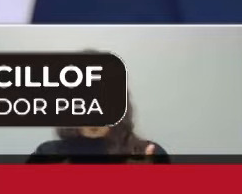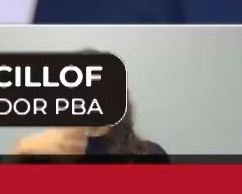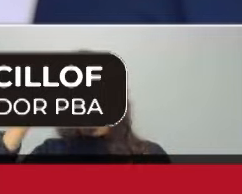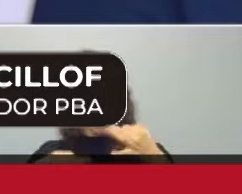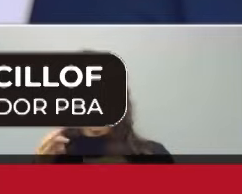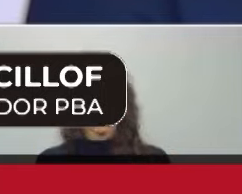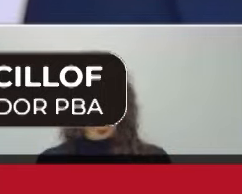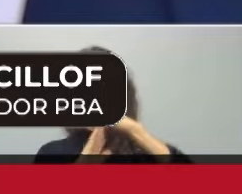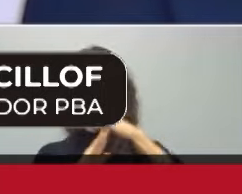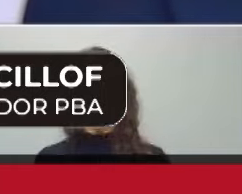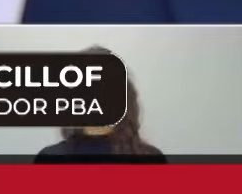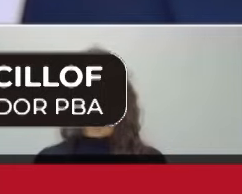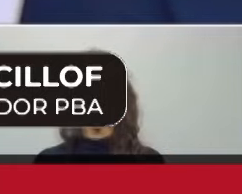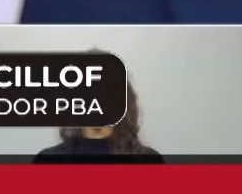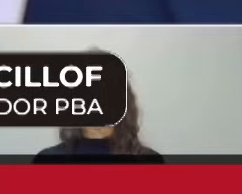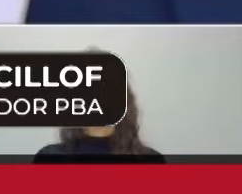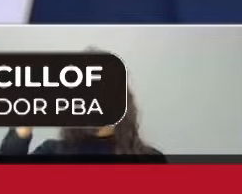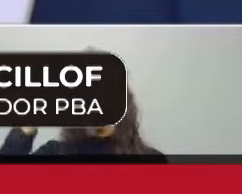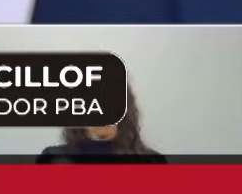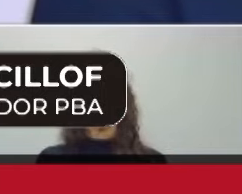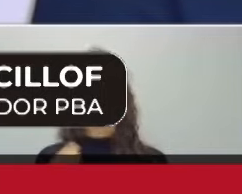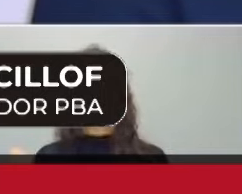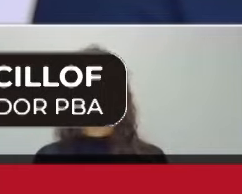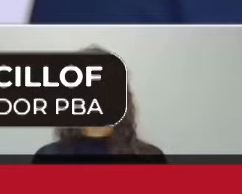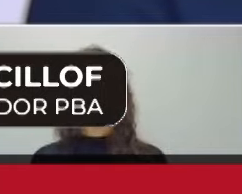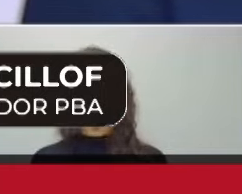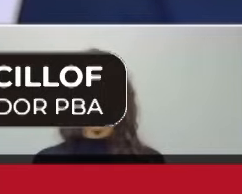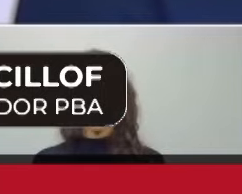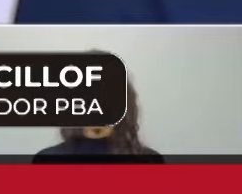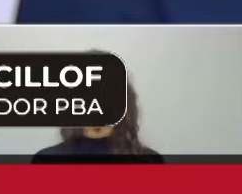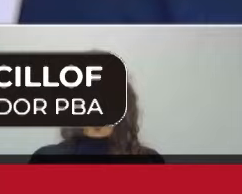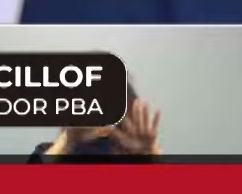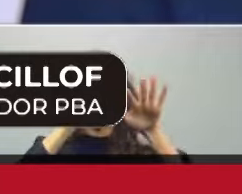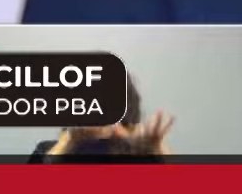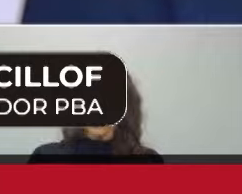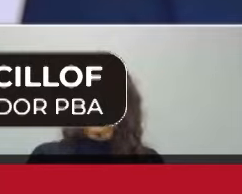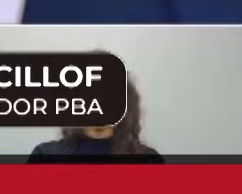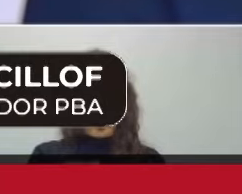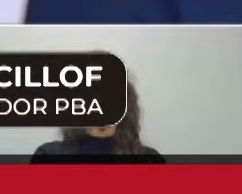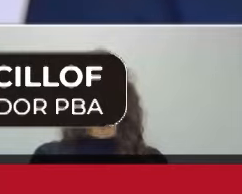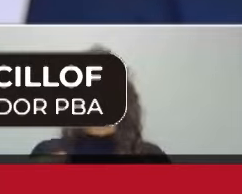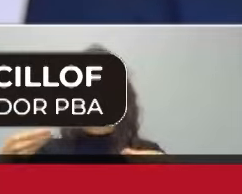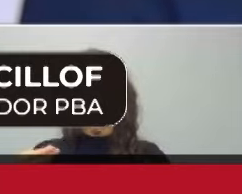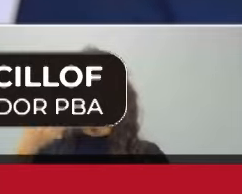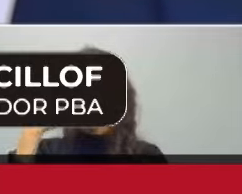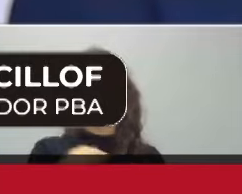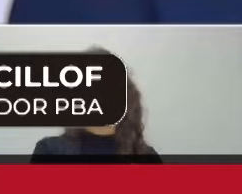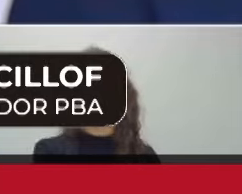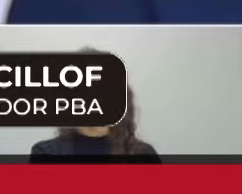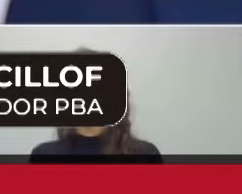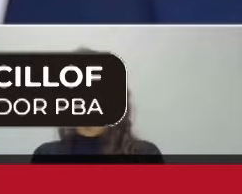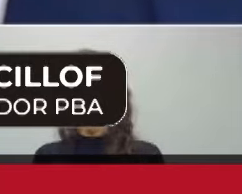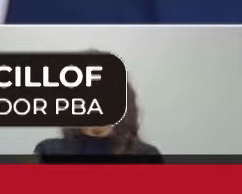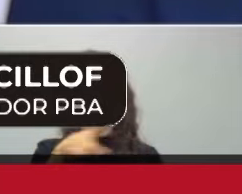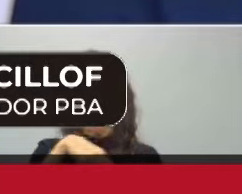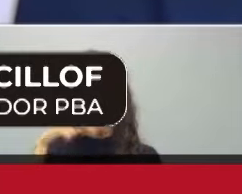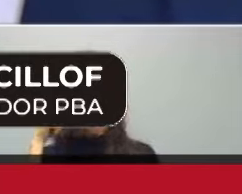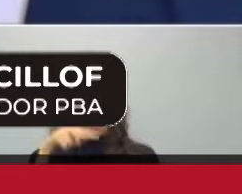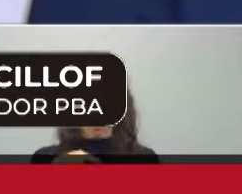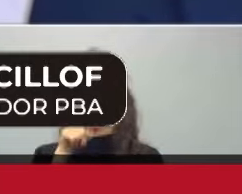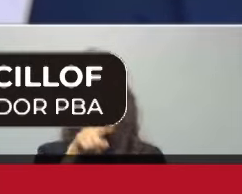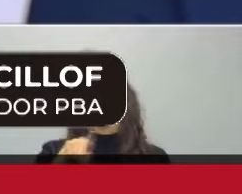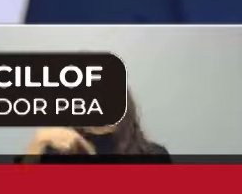Justicia. Hoy vamos a distribuir un documento que es el que hemos entregado y también una